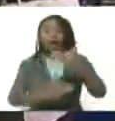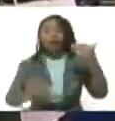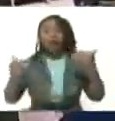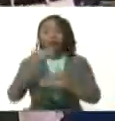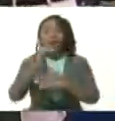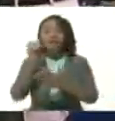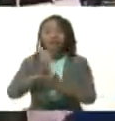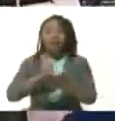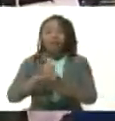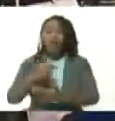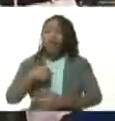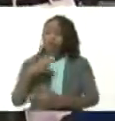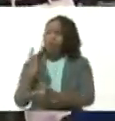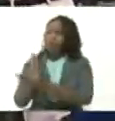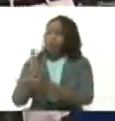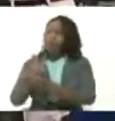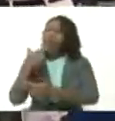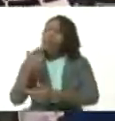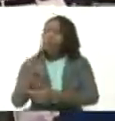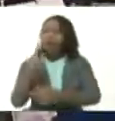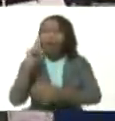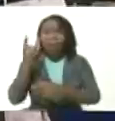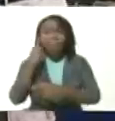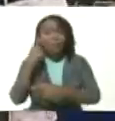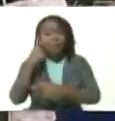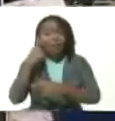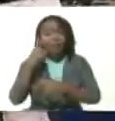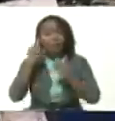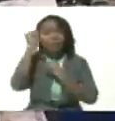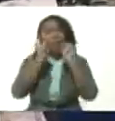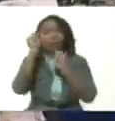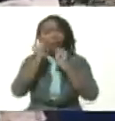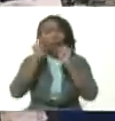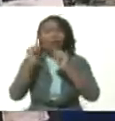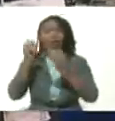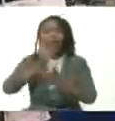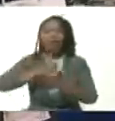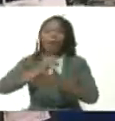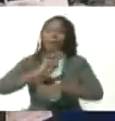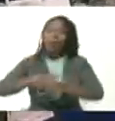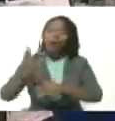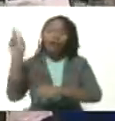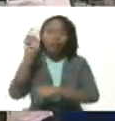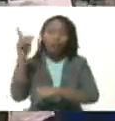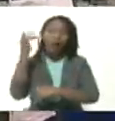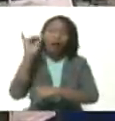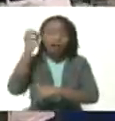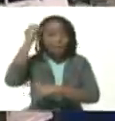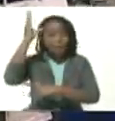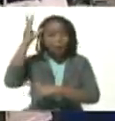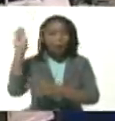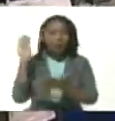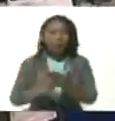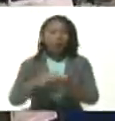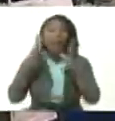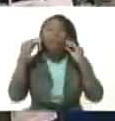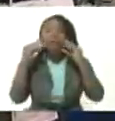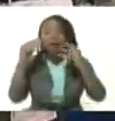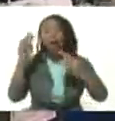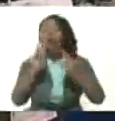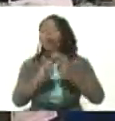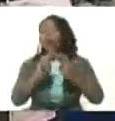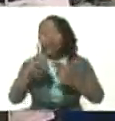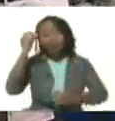dicho, y siempre he estado pendiente del motor farmacéutico, porque Venezuela tiene una capacidad instalada, una experiencia, un